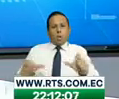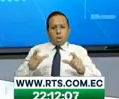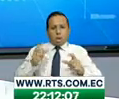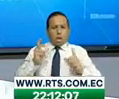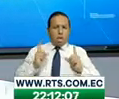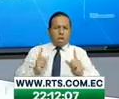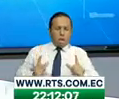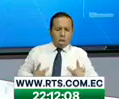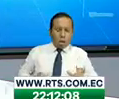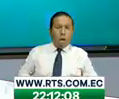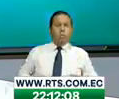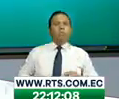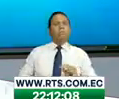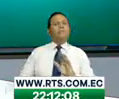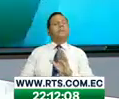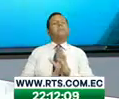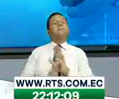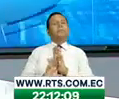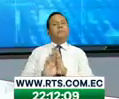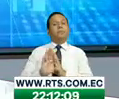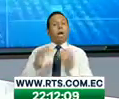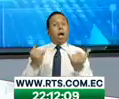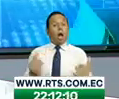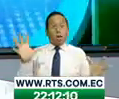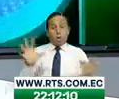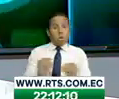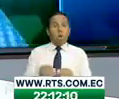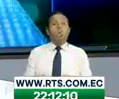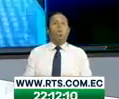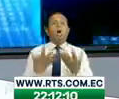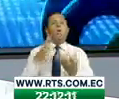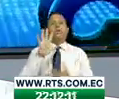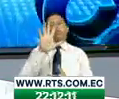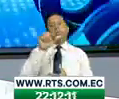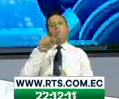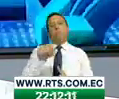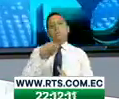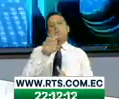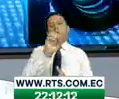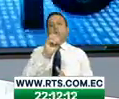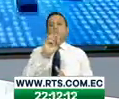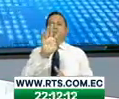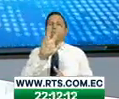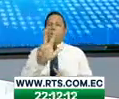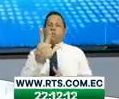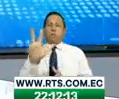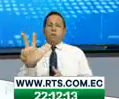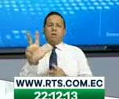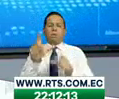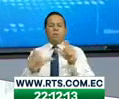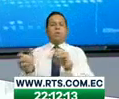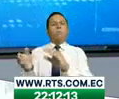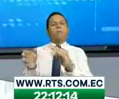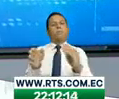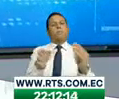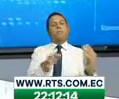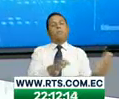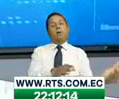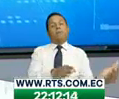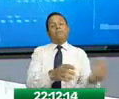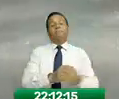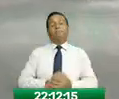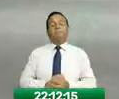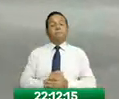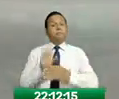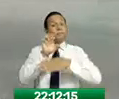corte hasta este viernes, se registran 5.463 fallecidos en el contexto de la emergencia sanitaria.